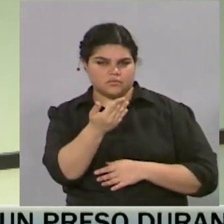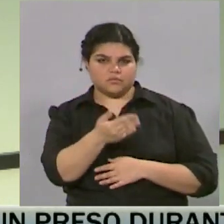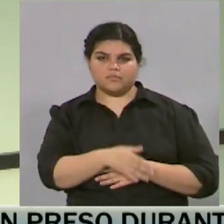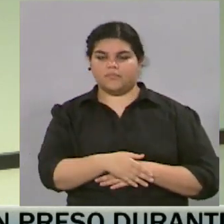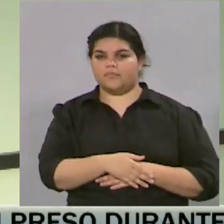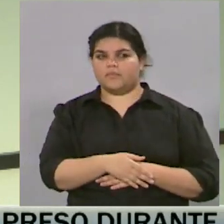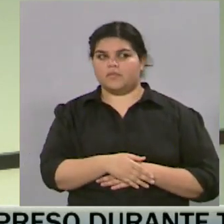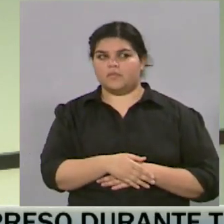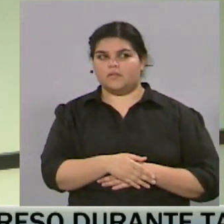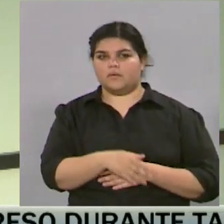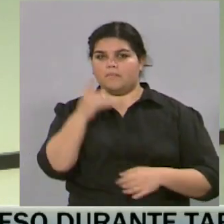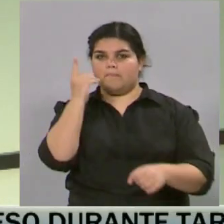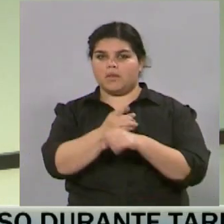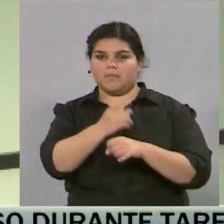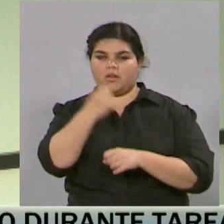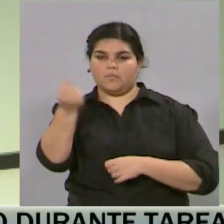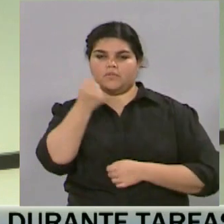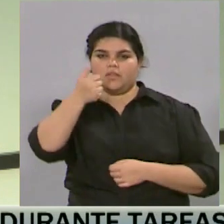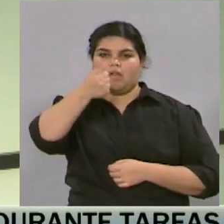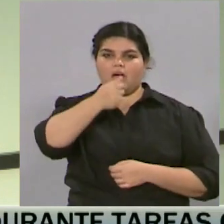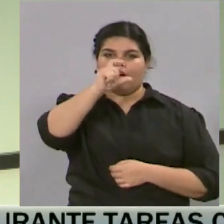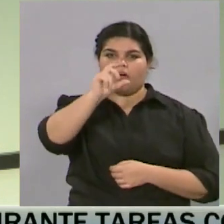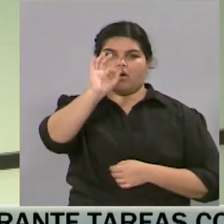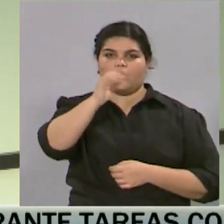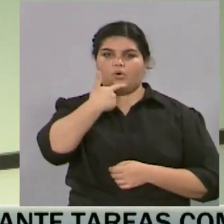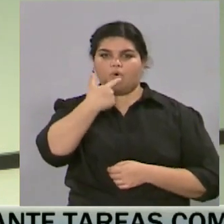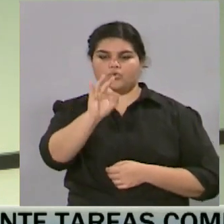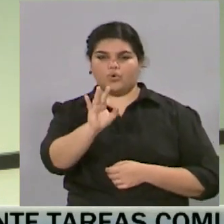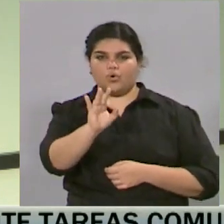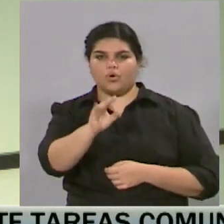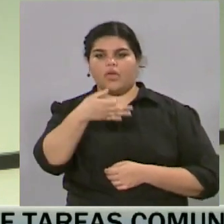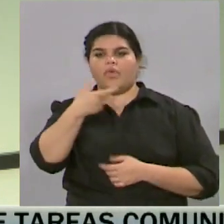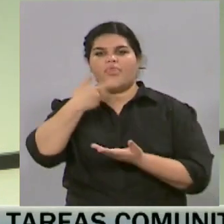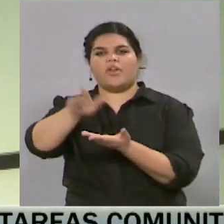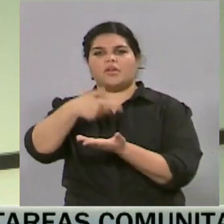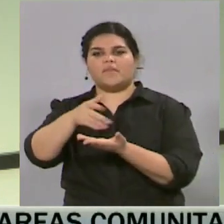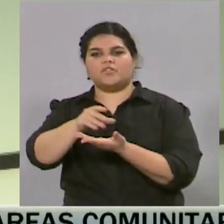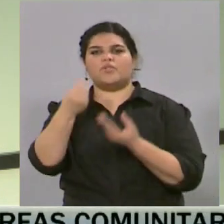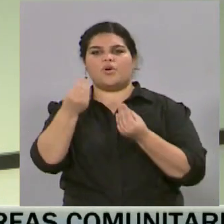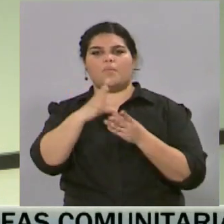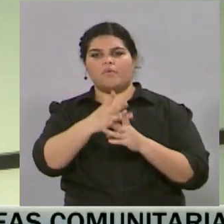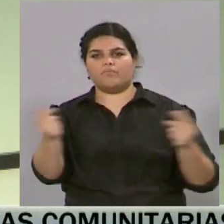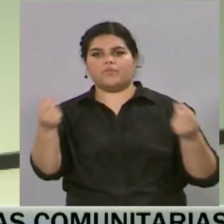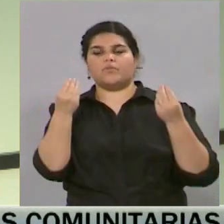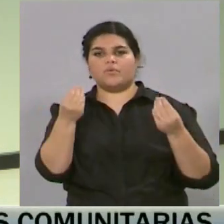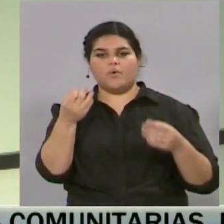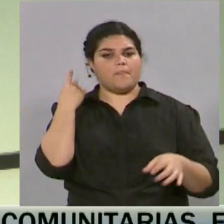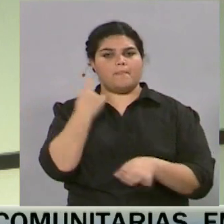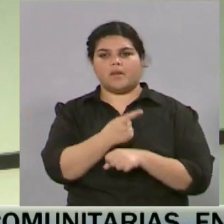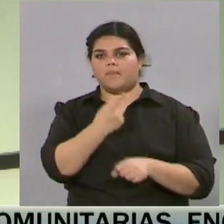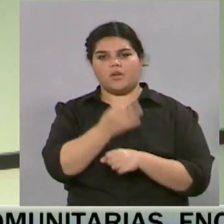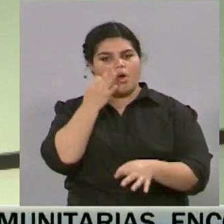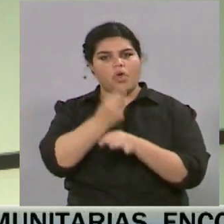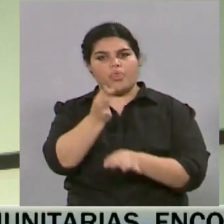que decir es que el acoso laboral y la discriminación se combate con educación. Y la prevención que deberían hacer los